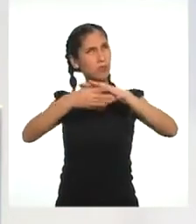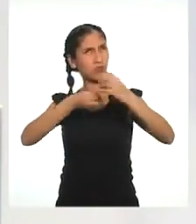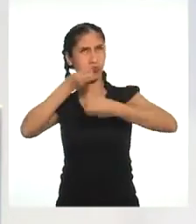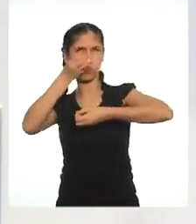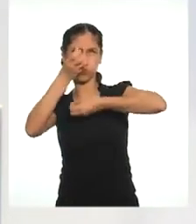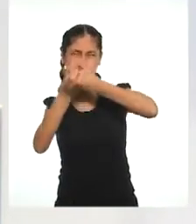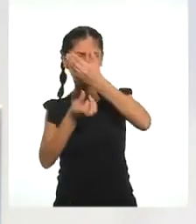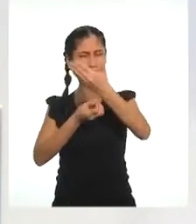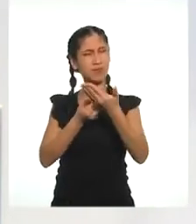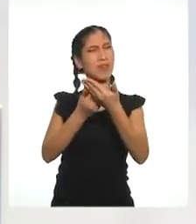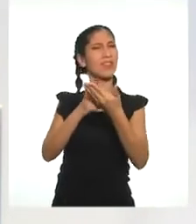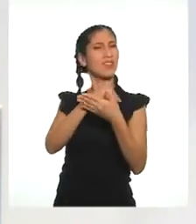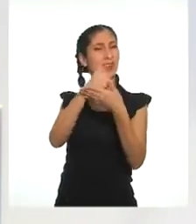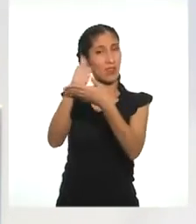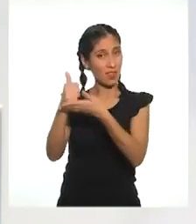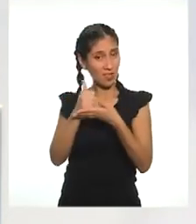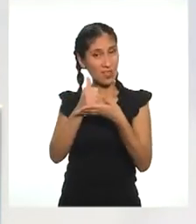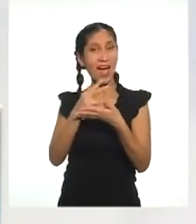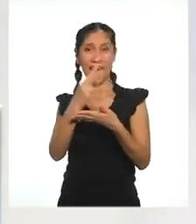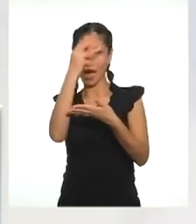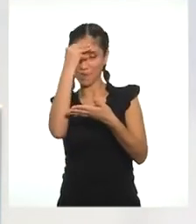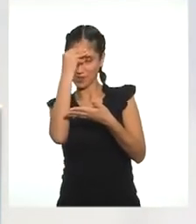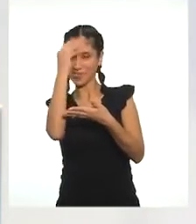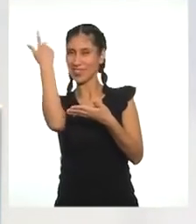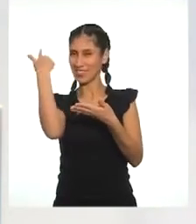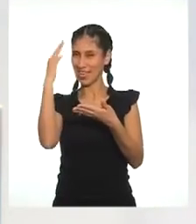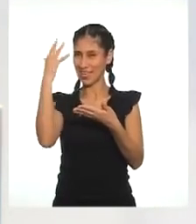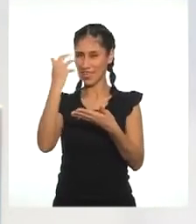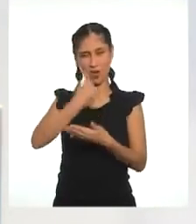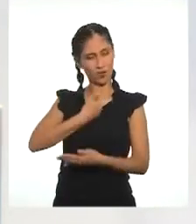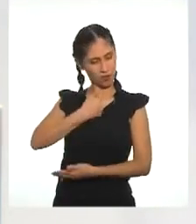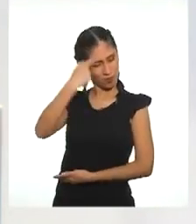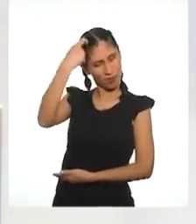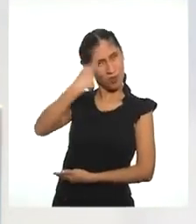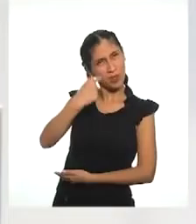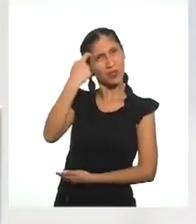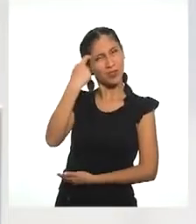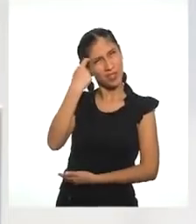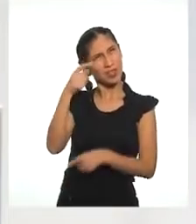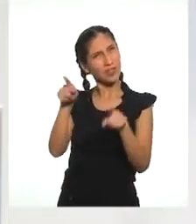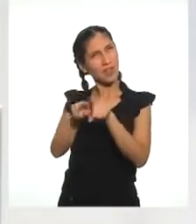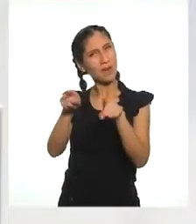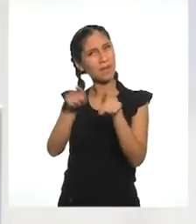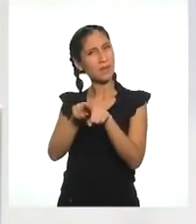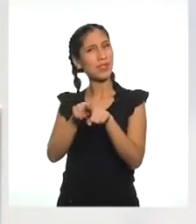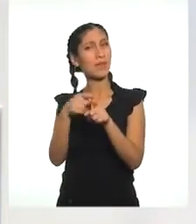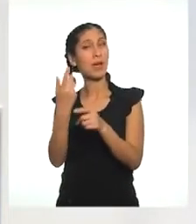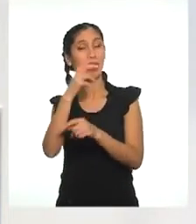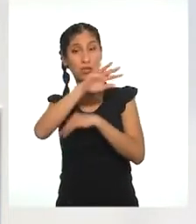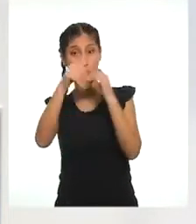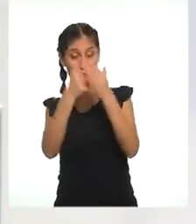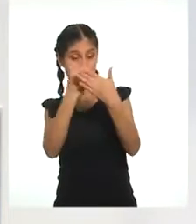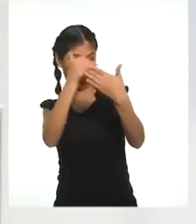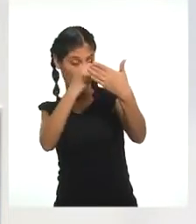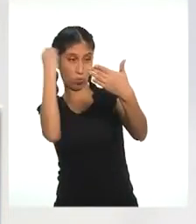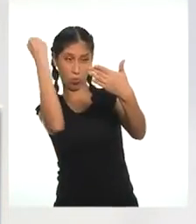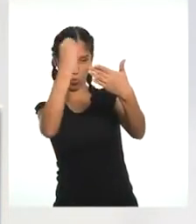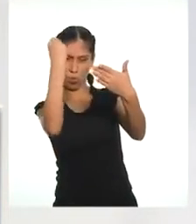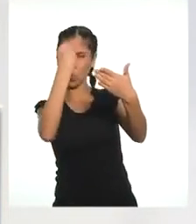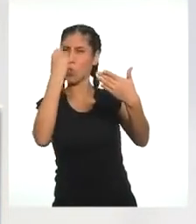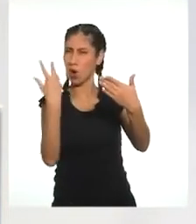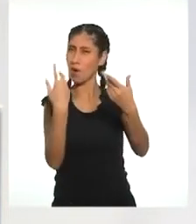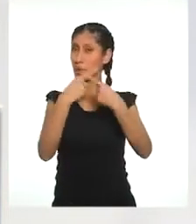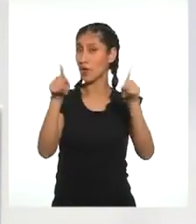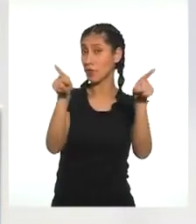pasado, pues esto nos permite aprender de lo vivido a nivel personal o nacional para reconocer logros, pero